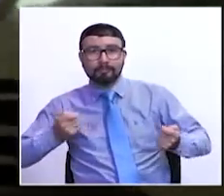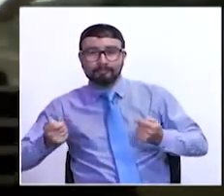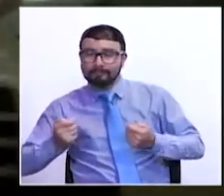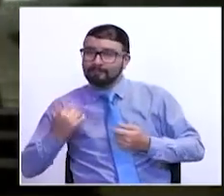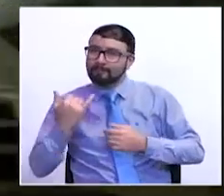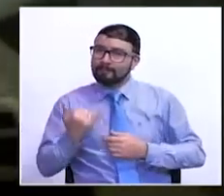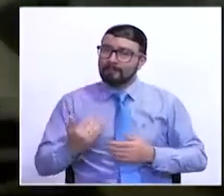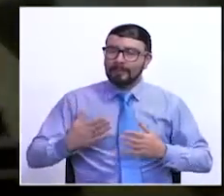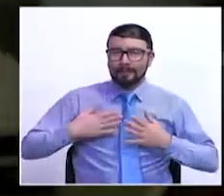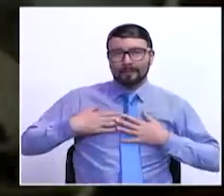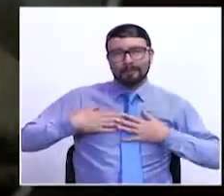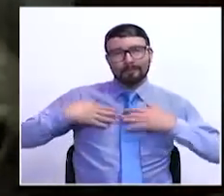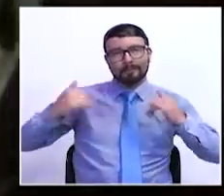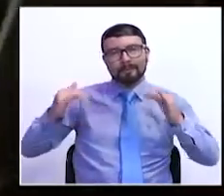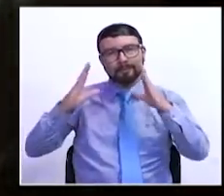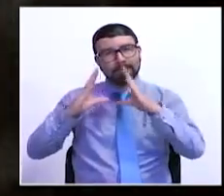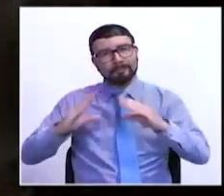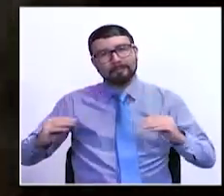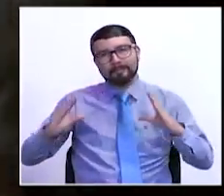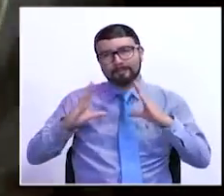Feliz Navidad.